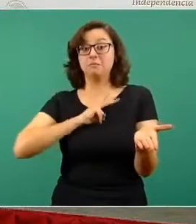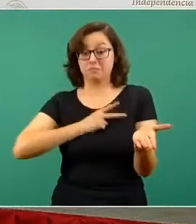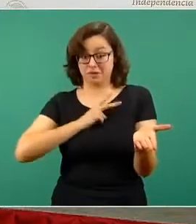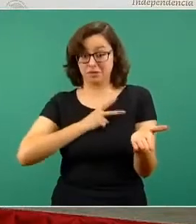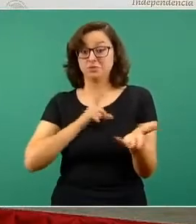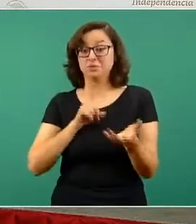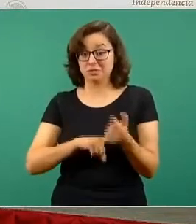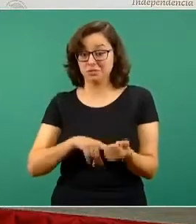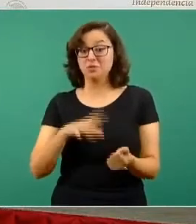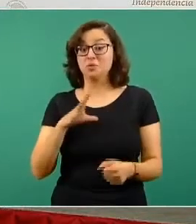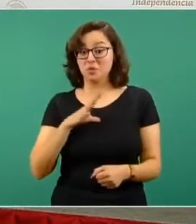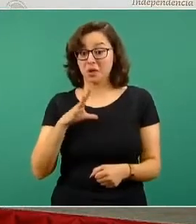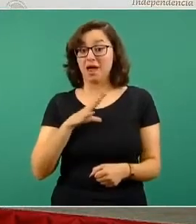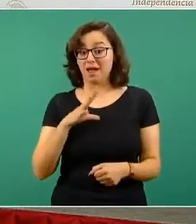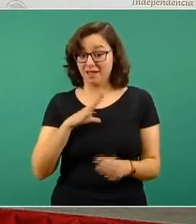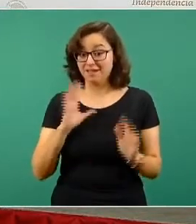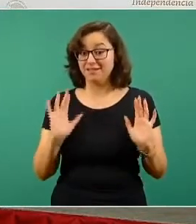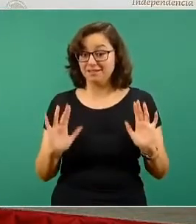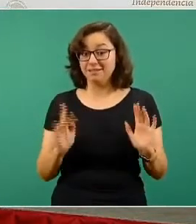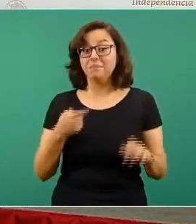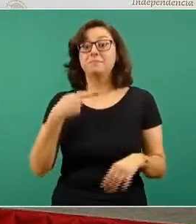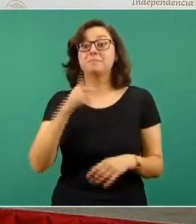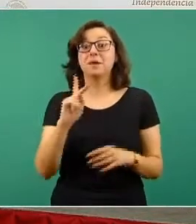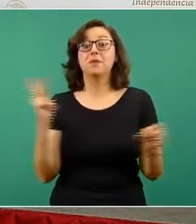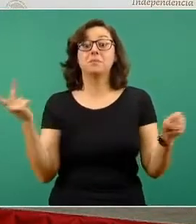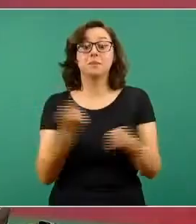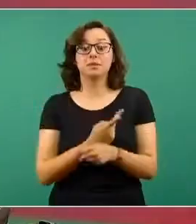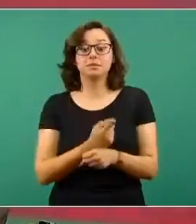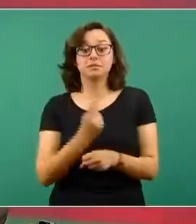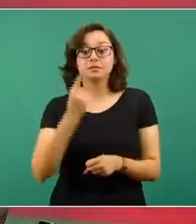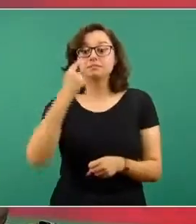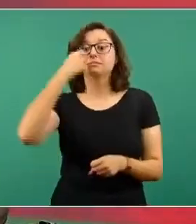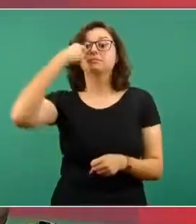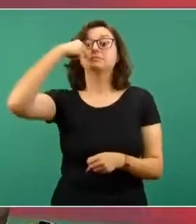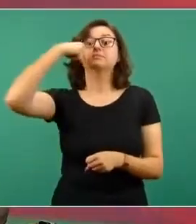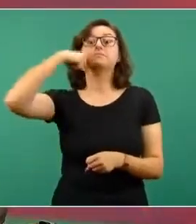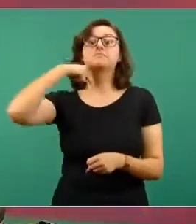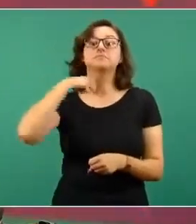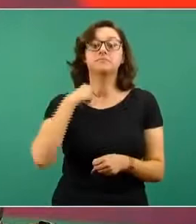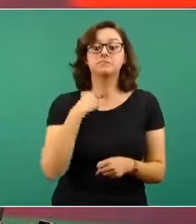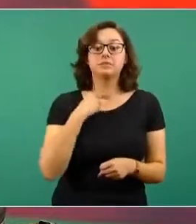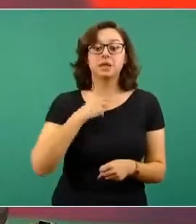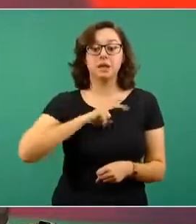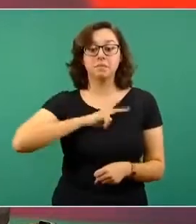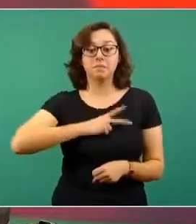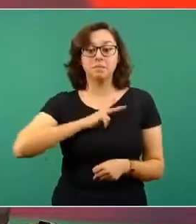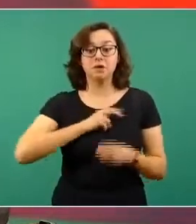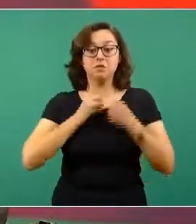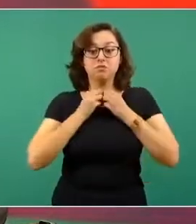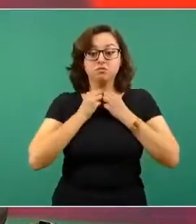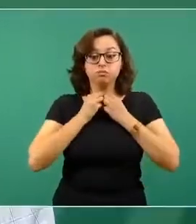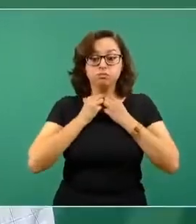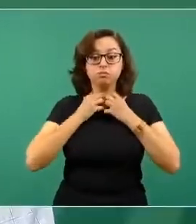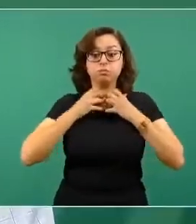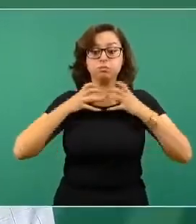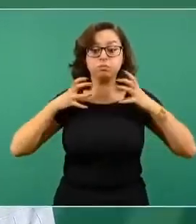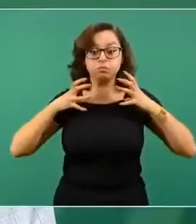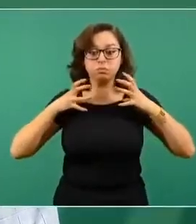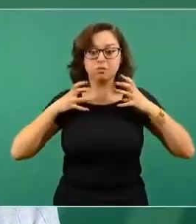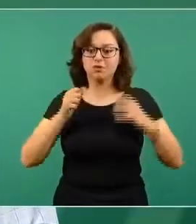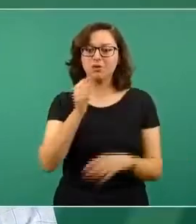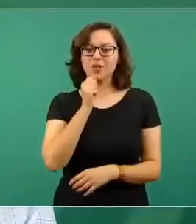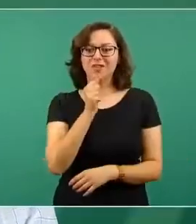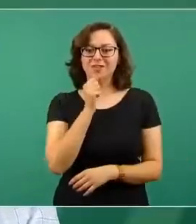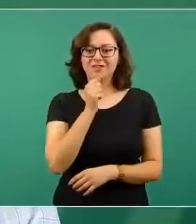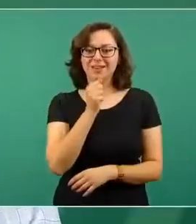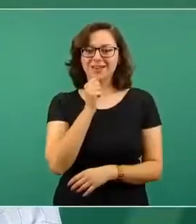asintomática, es que en el momento en que le tomaron la muestra no tenía virus SARS-CoV-2 en sus vías respiratorias.